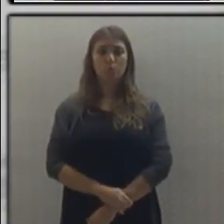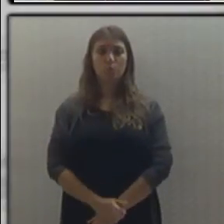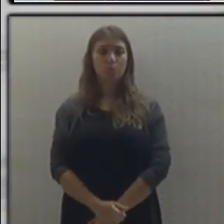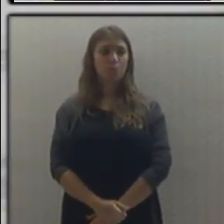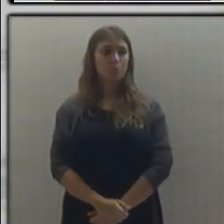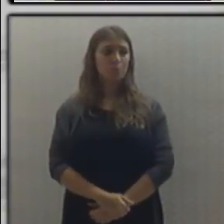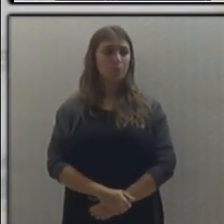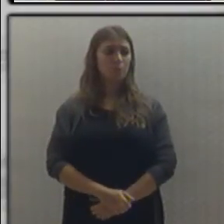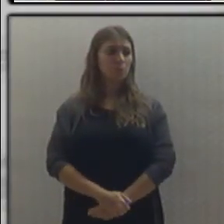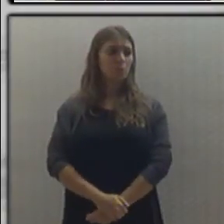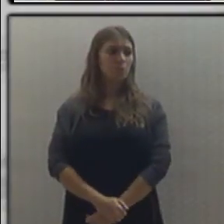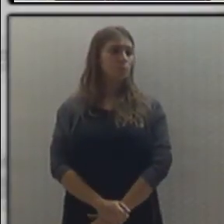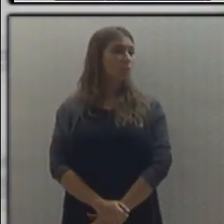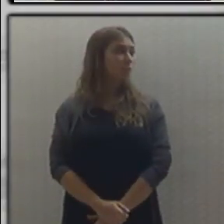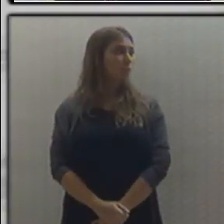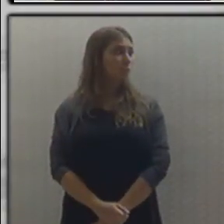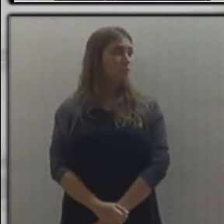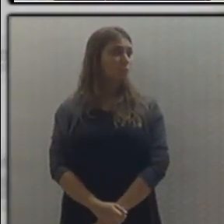A ver si entra el plano.